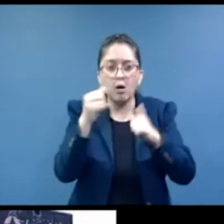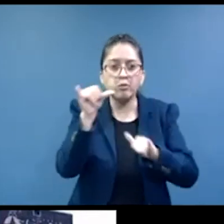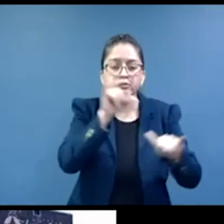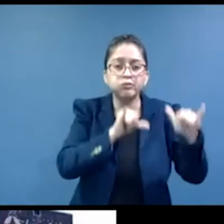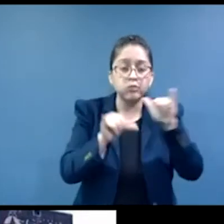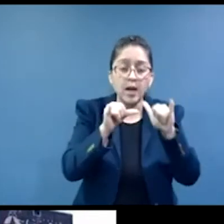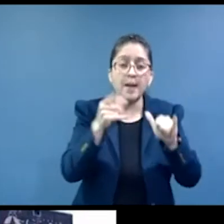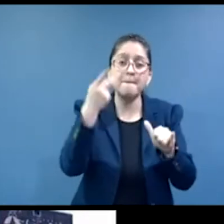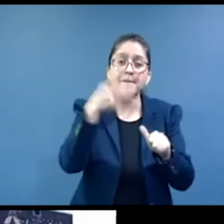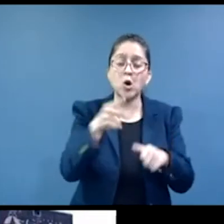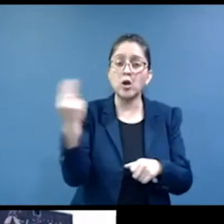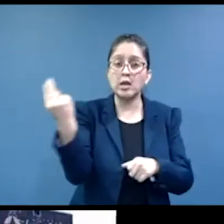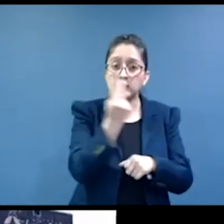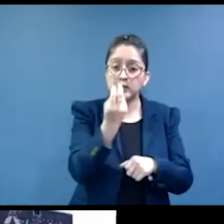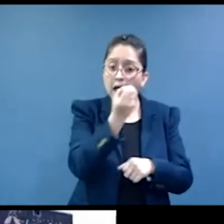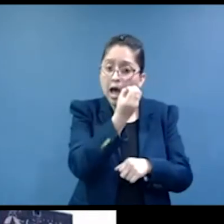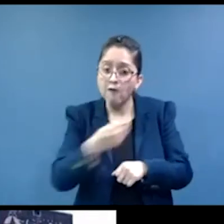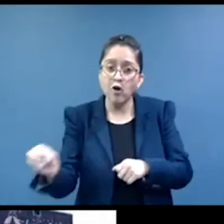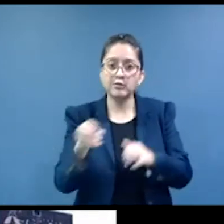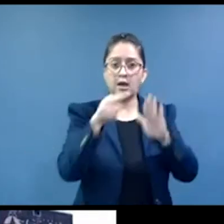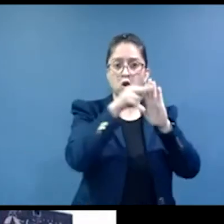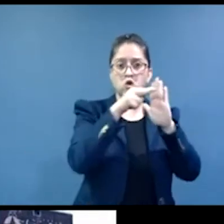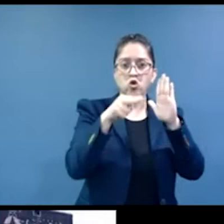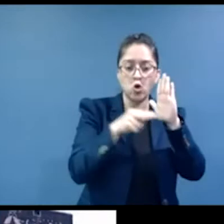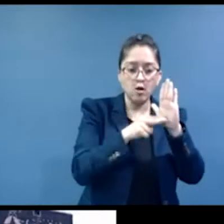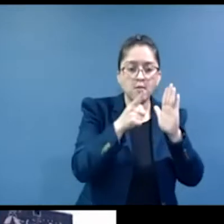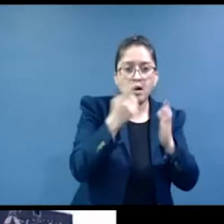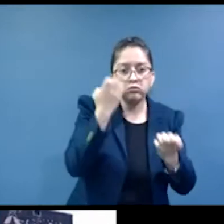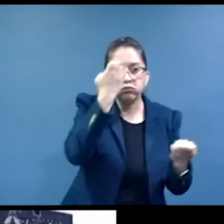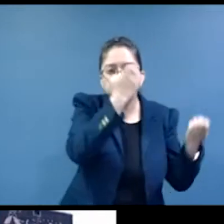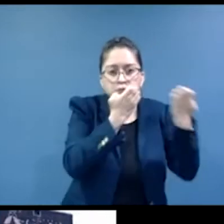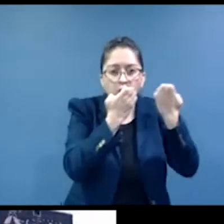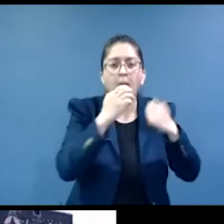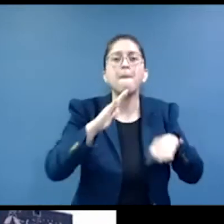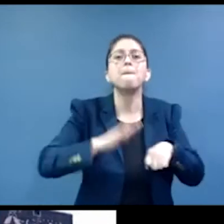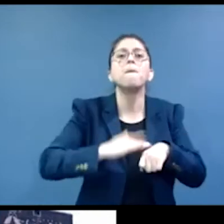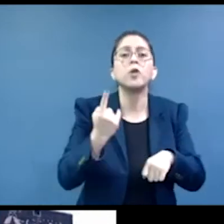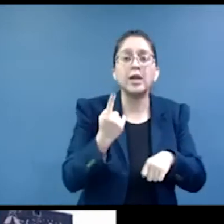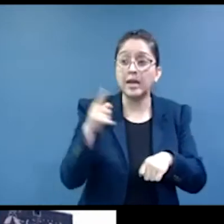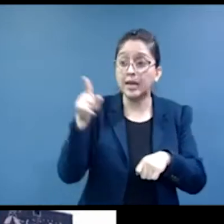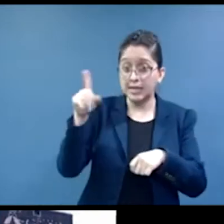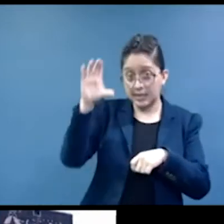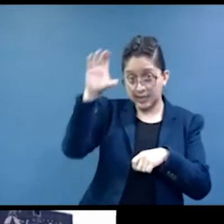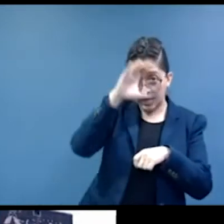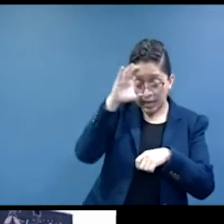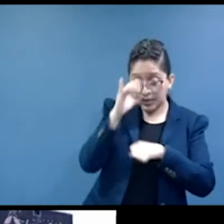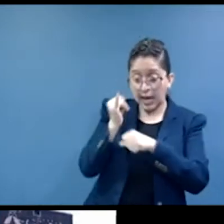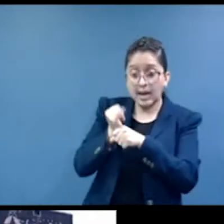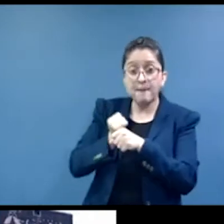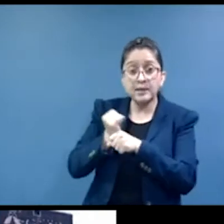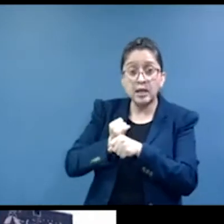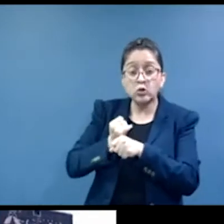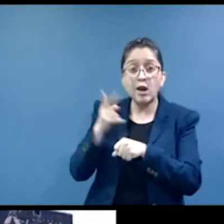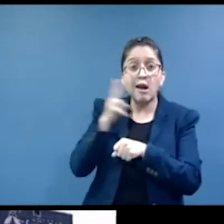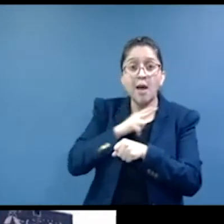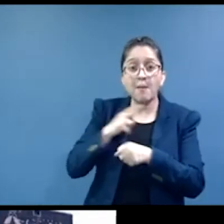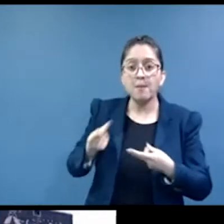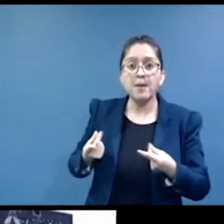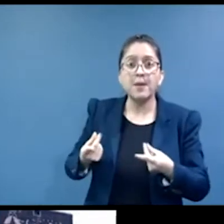norma oficial mexicana, entre otras cosas porque los avances de la ciencia son tan acelerados que incluir en una